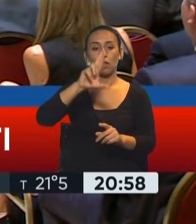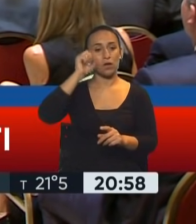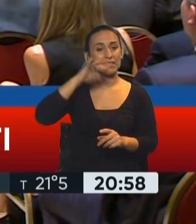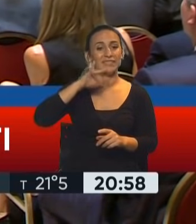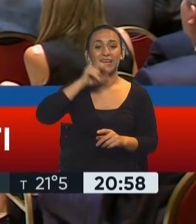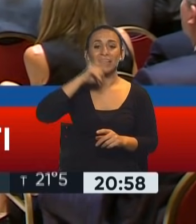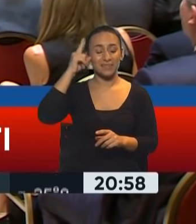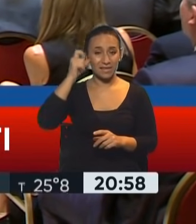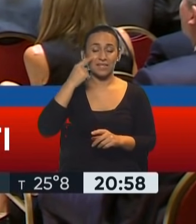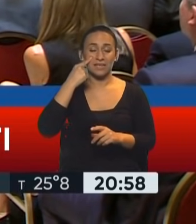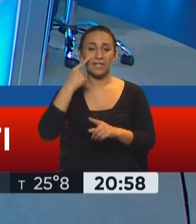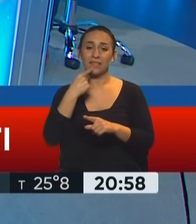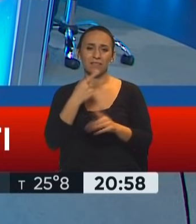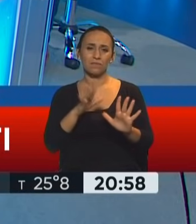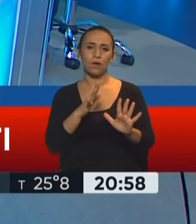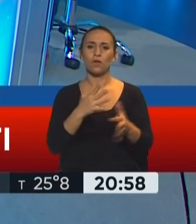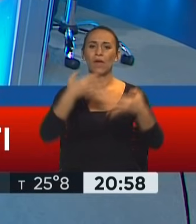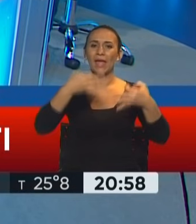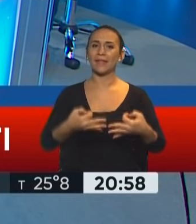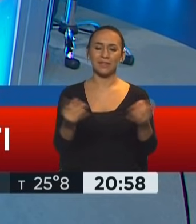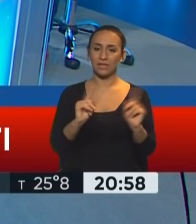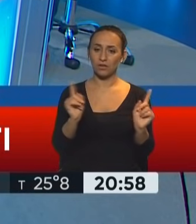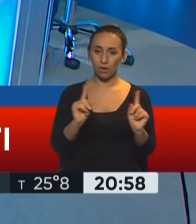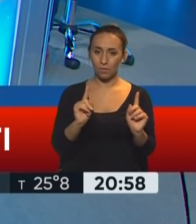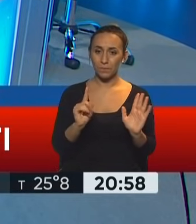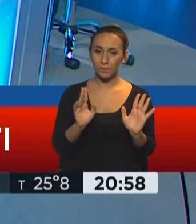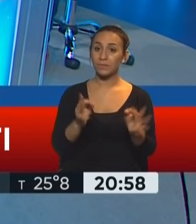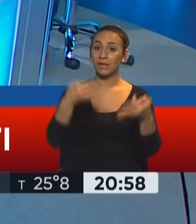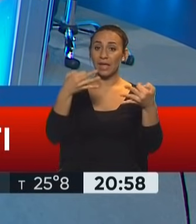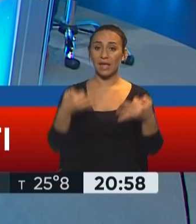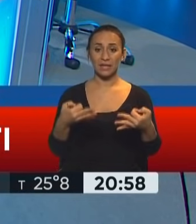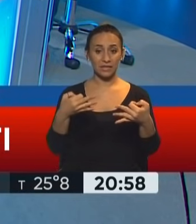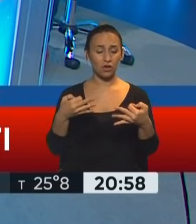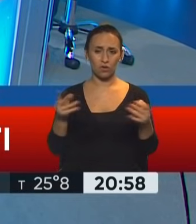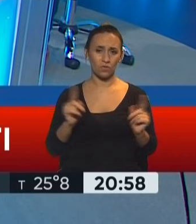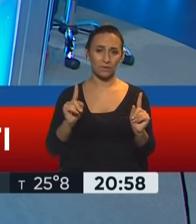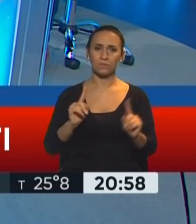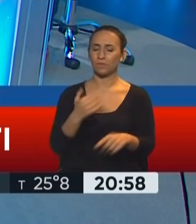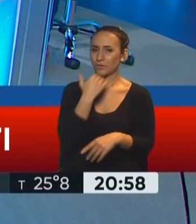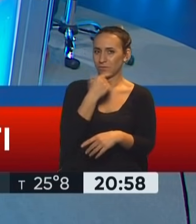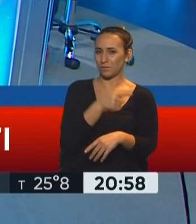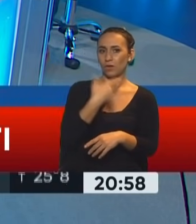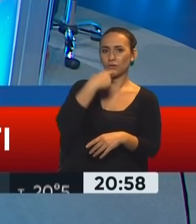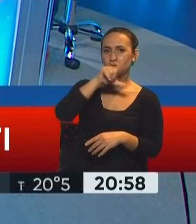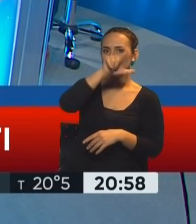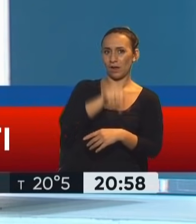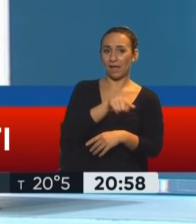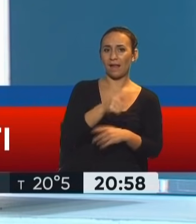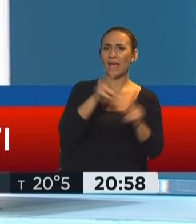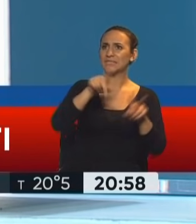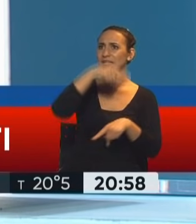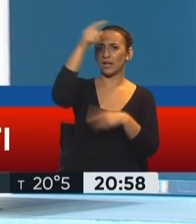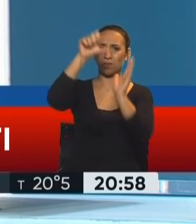legitimidad que pudo haber tenido o no el acto. A Lorenzetti le pasó algo no muy diferente que a Felipe Solá. Estaba en el extranjero y